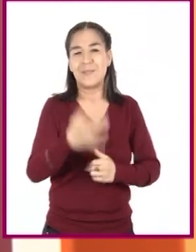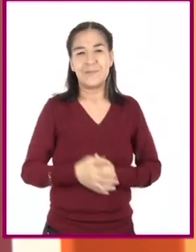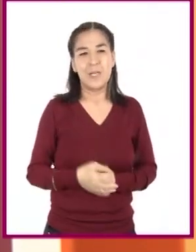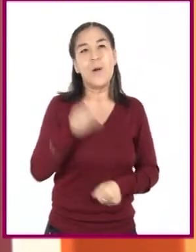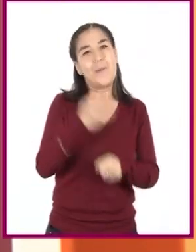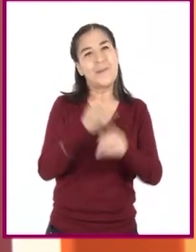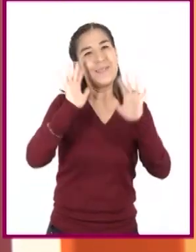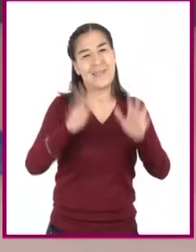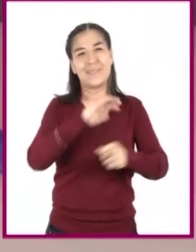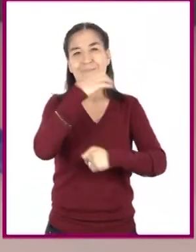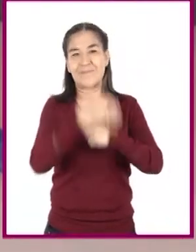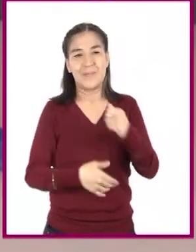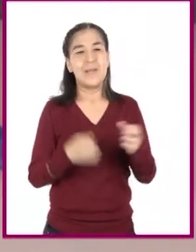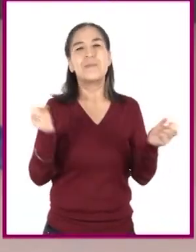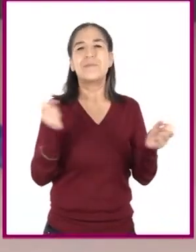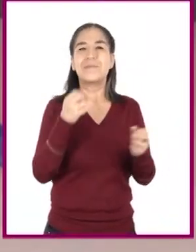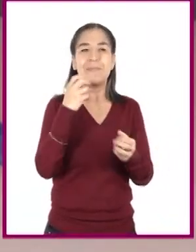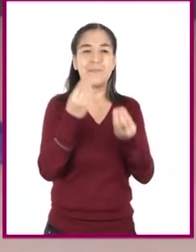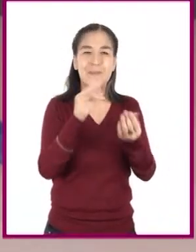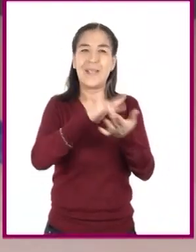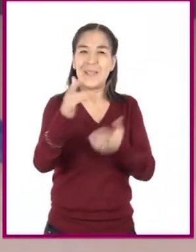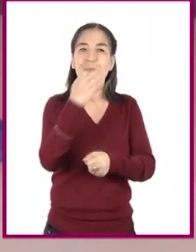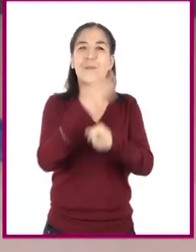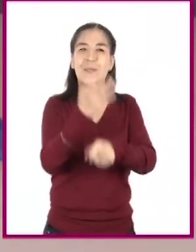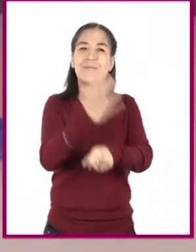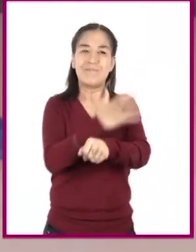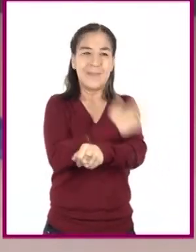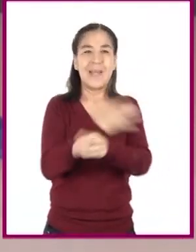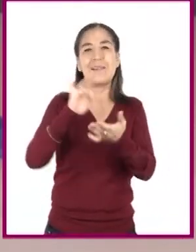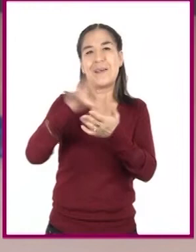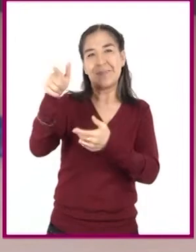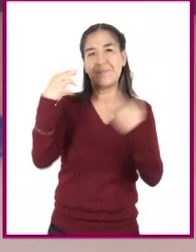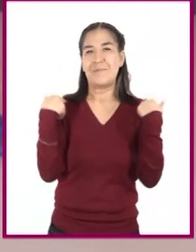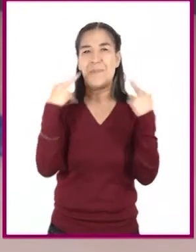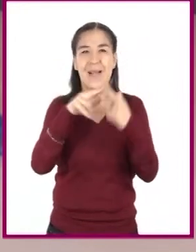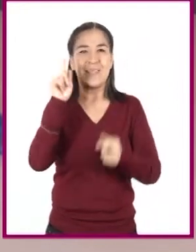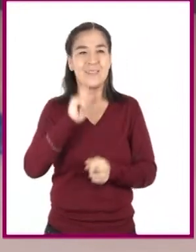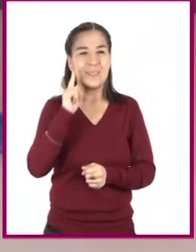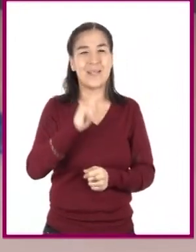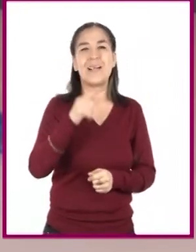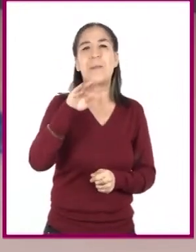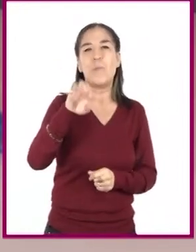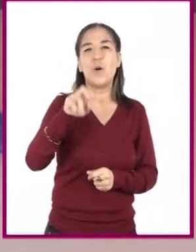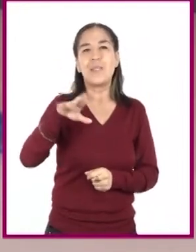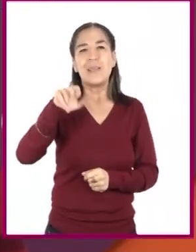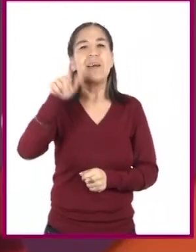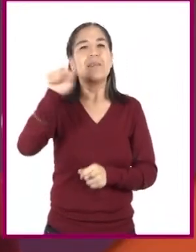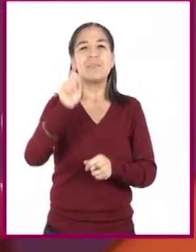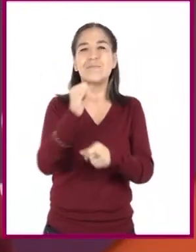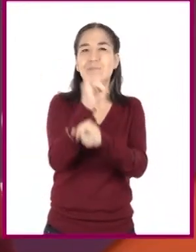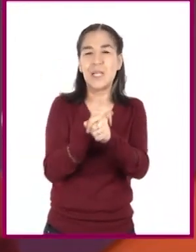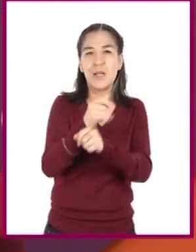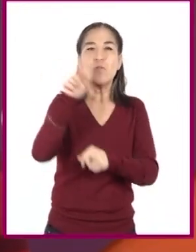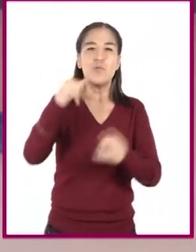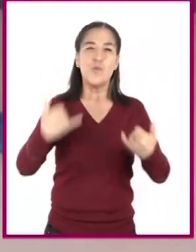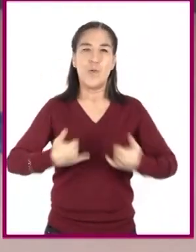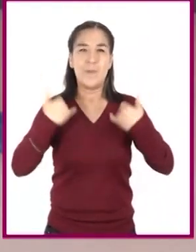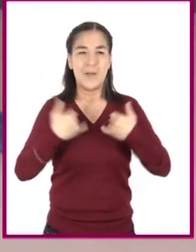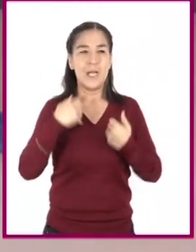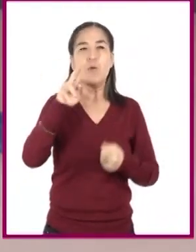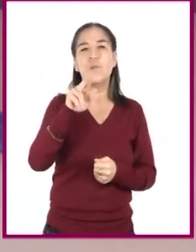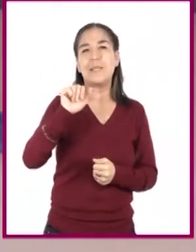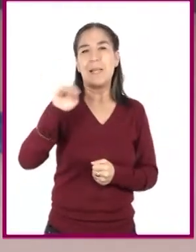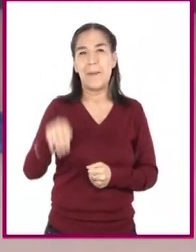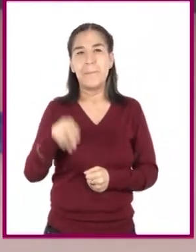por acompañarnos. Agradecemos también a la maestra Mónica Valdés González del Seminario de Investigación en Juventud de la